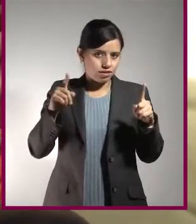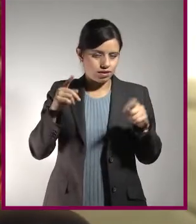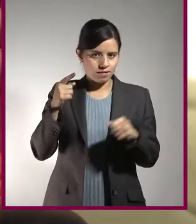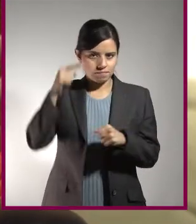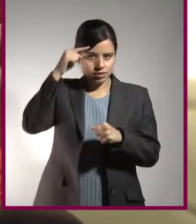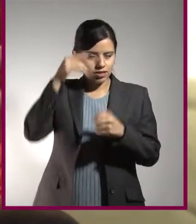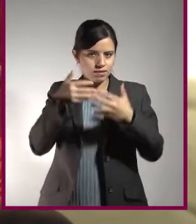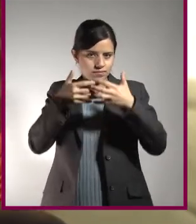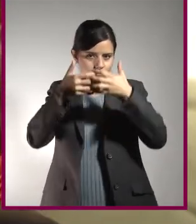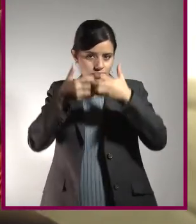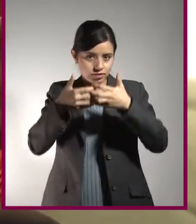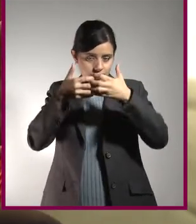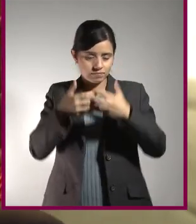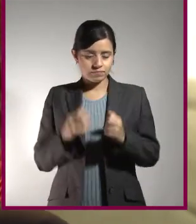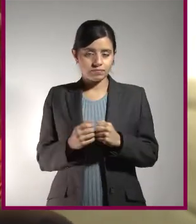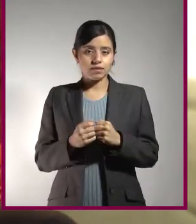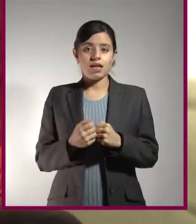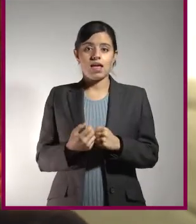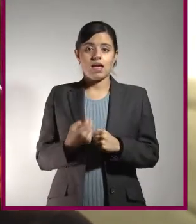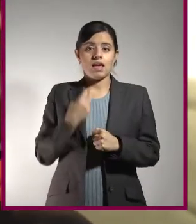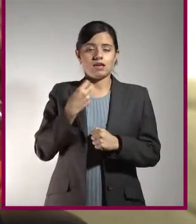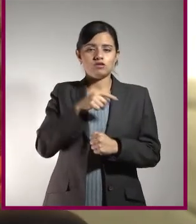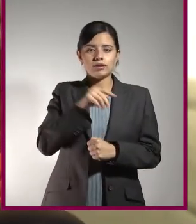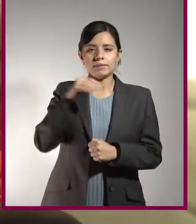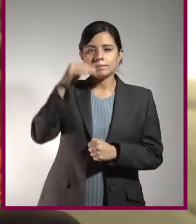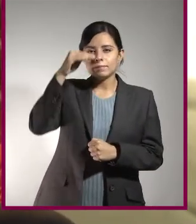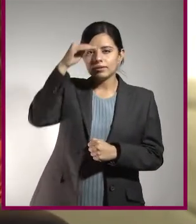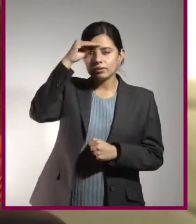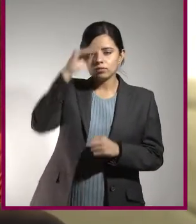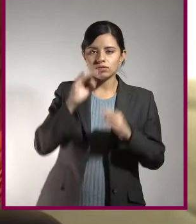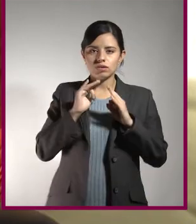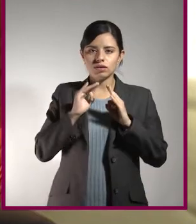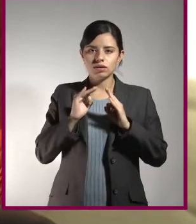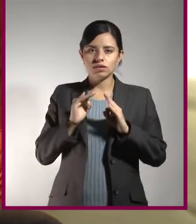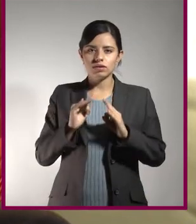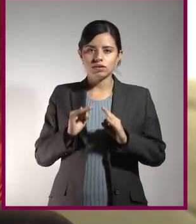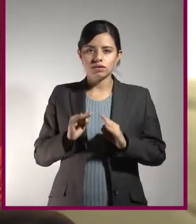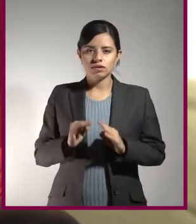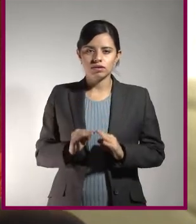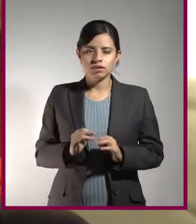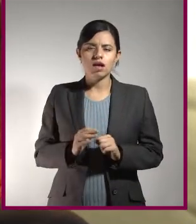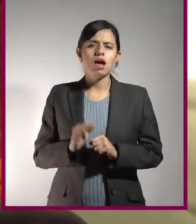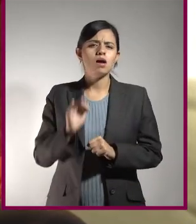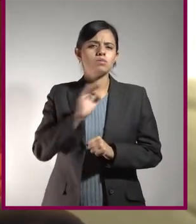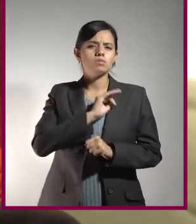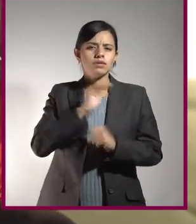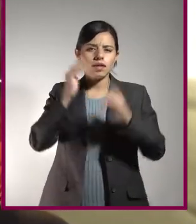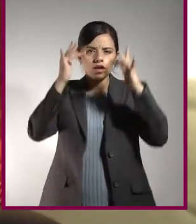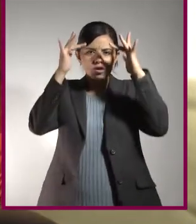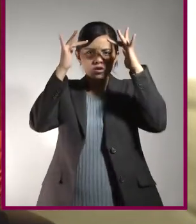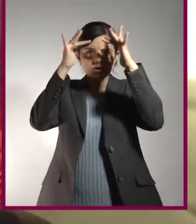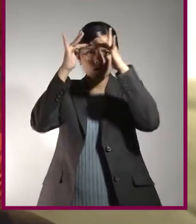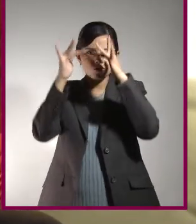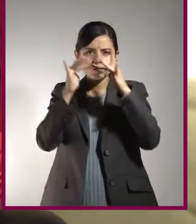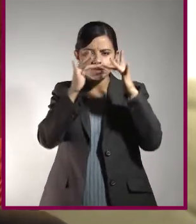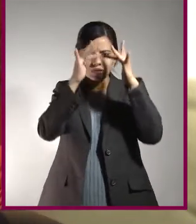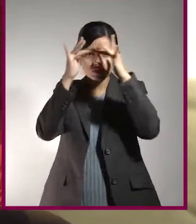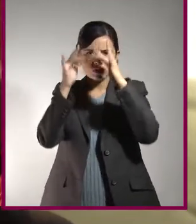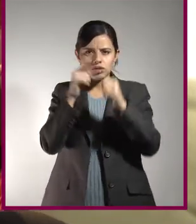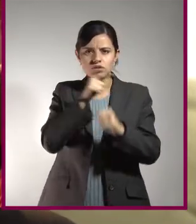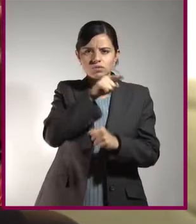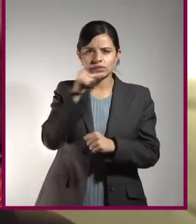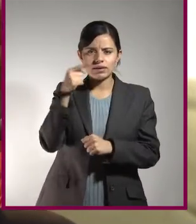Este modo difuso de pensamiento, en el que nos ubica la tranquilidad, permite que sucedan conexiones y